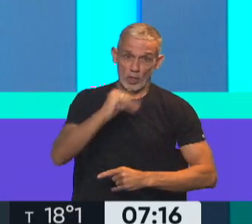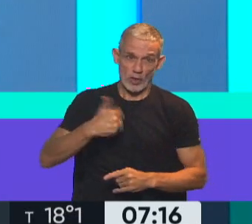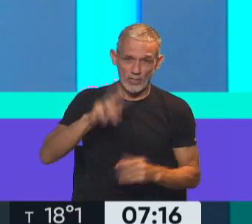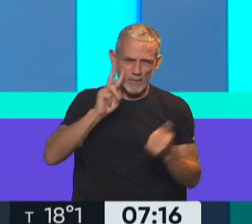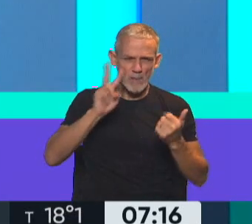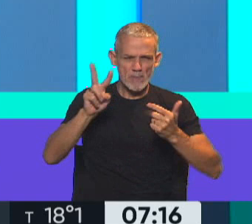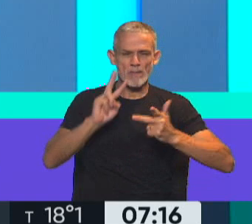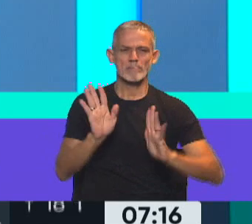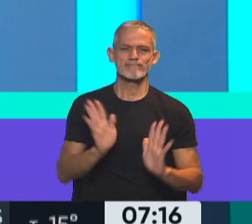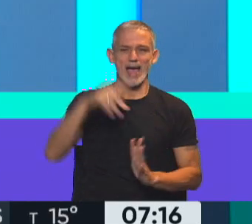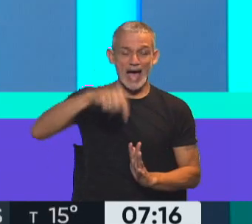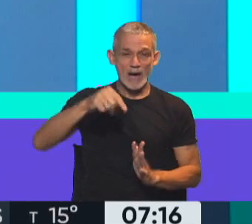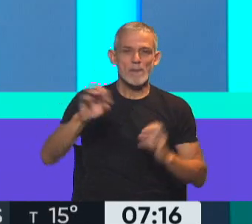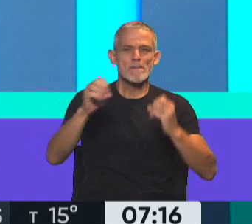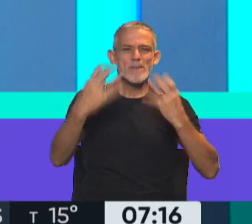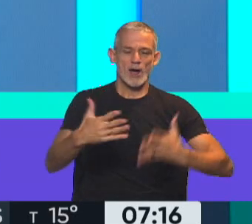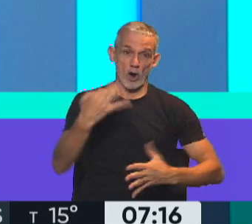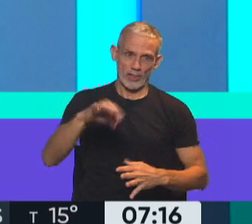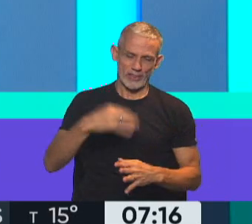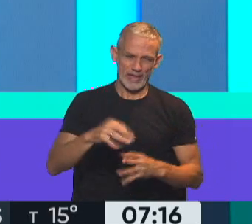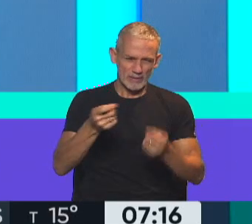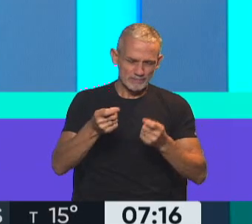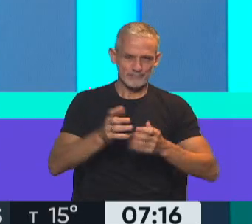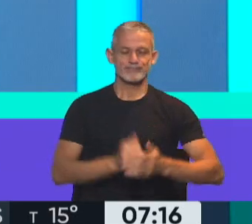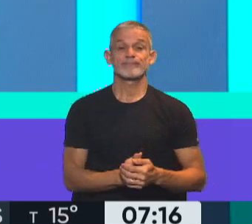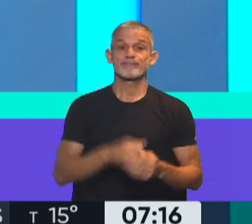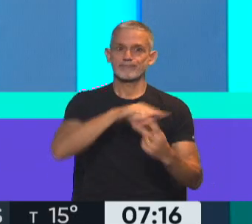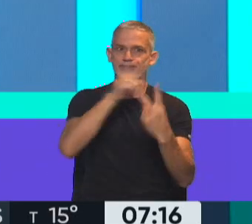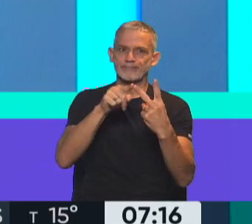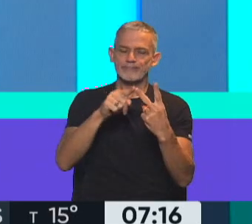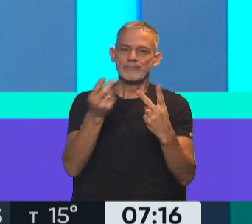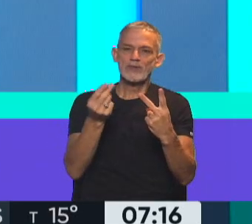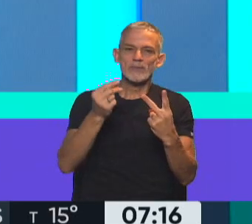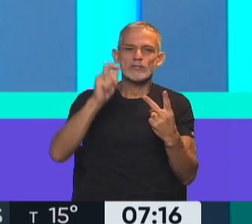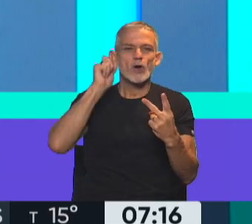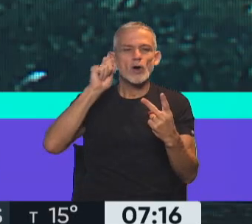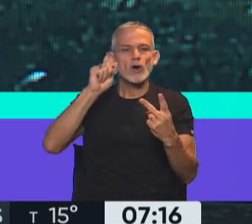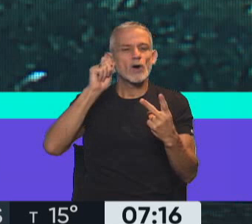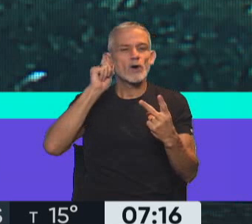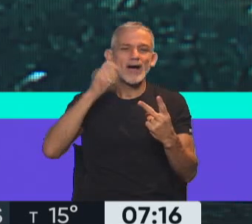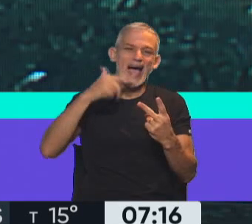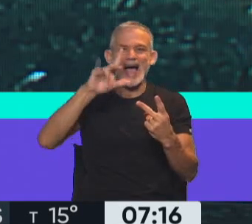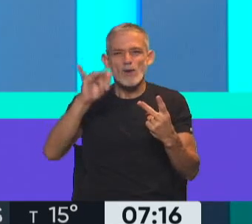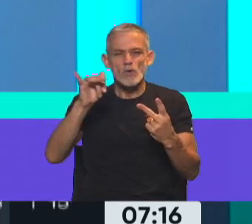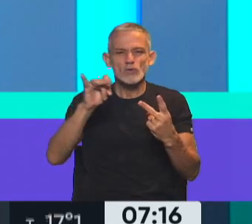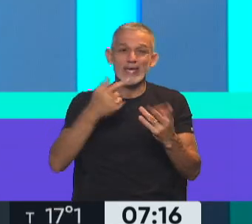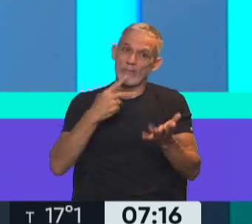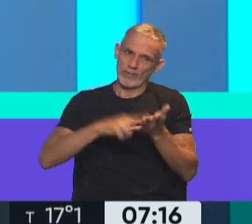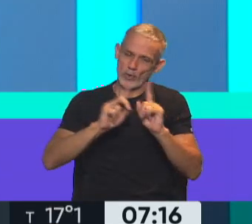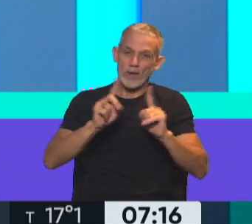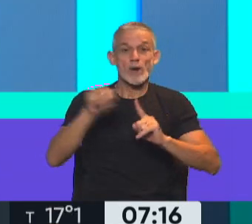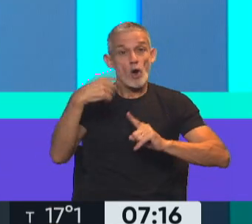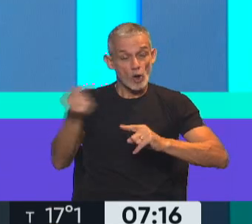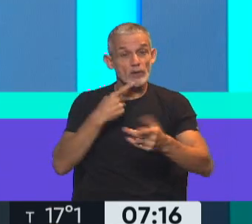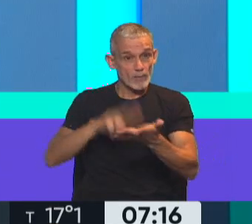días, la idea es mejorarlas. Eso por un lado. Por otro lado, tarifas no es justamente un impuesto, pero sí hay otros impuestos en